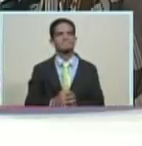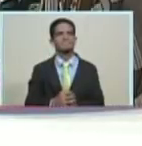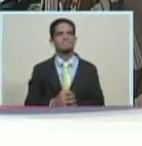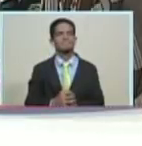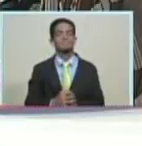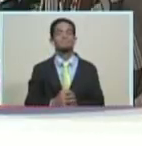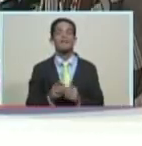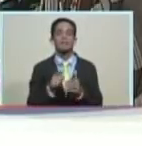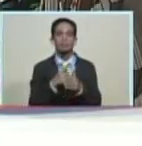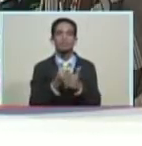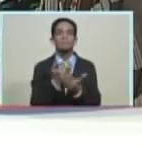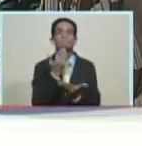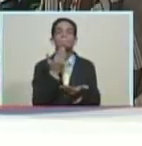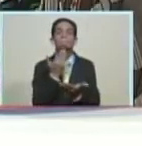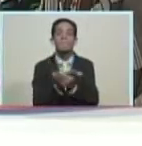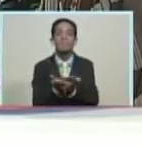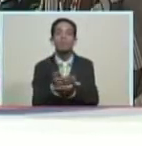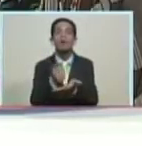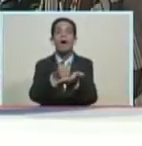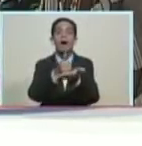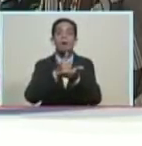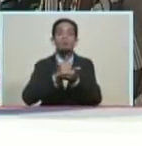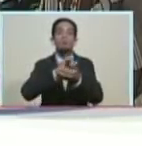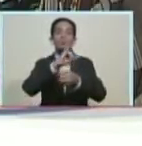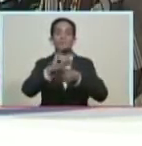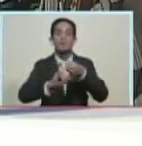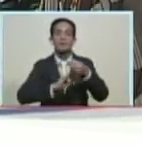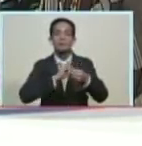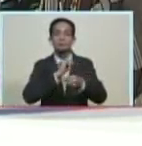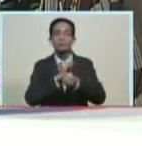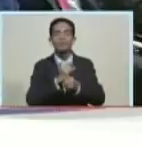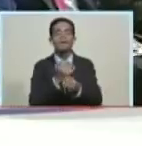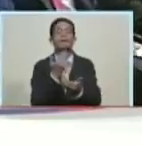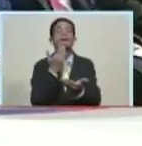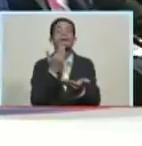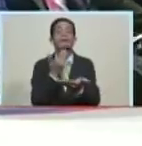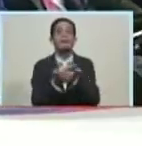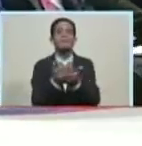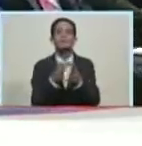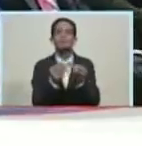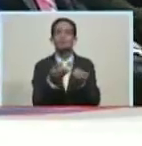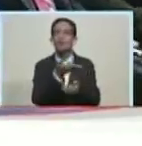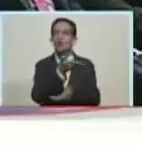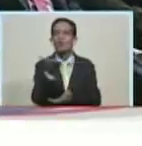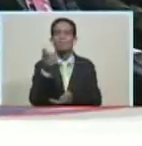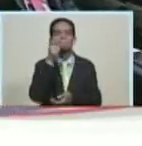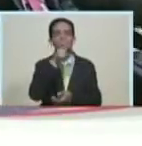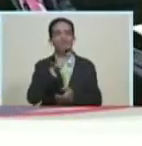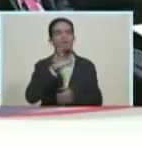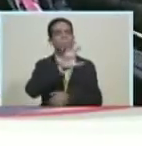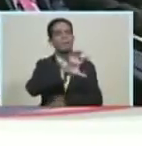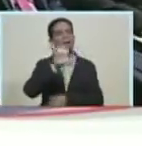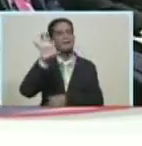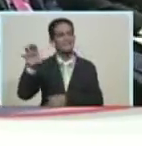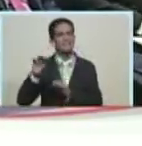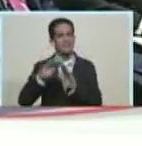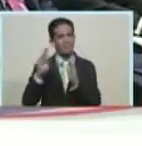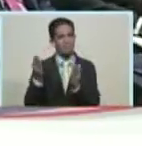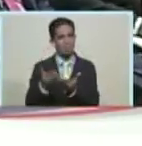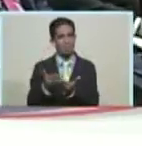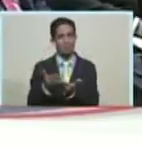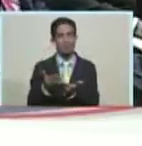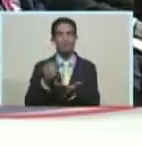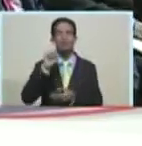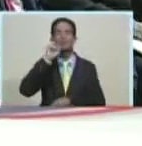Pido el apoyo nacional, internacional. Agradezco todas las manifestaciones de respaldo firme y apoyo de grandes potencias del mundo,